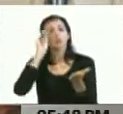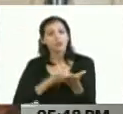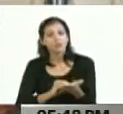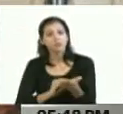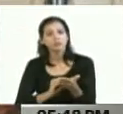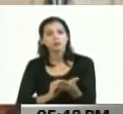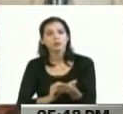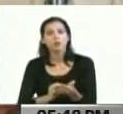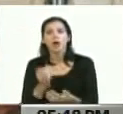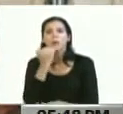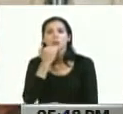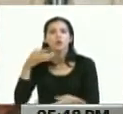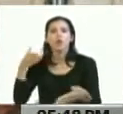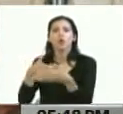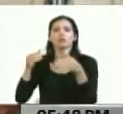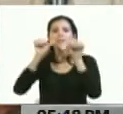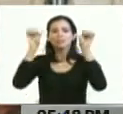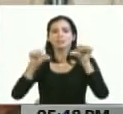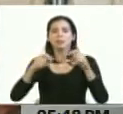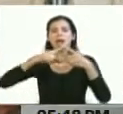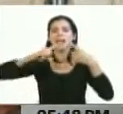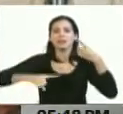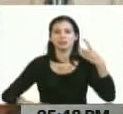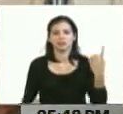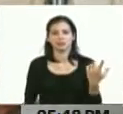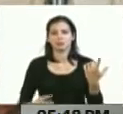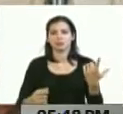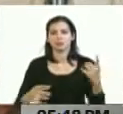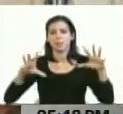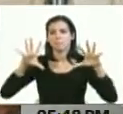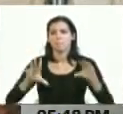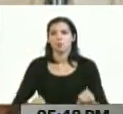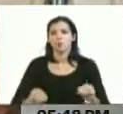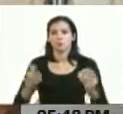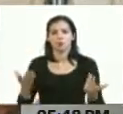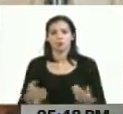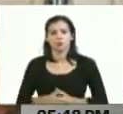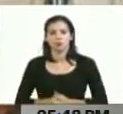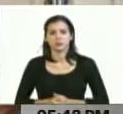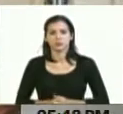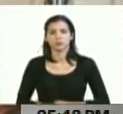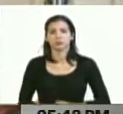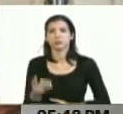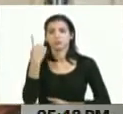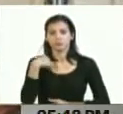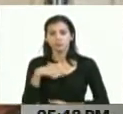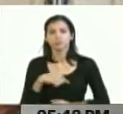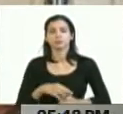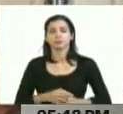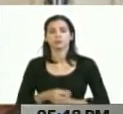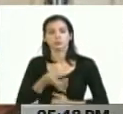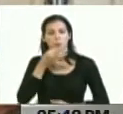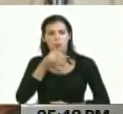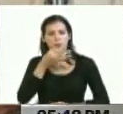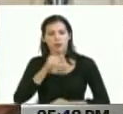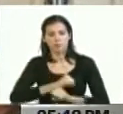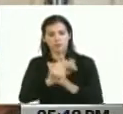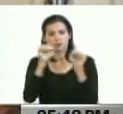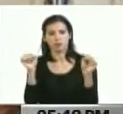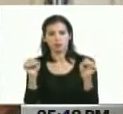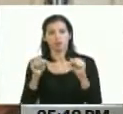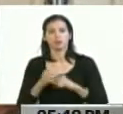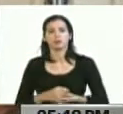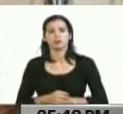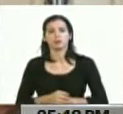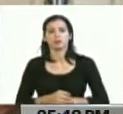sistemático al servicio eléctrico, al CEN. Ayer declaraba en hora de la mañana,